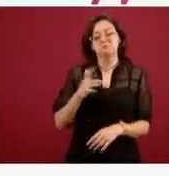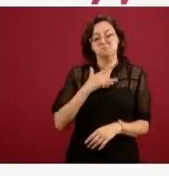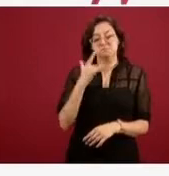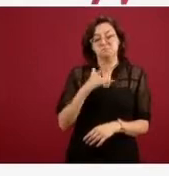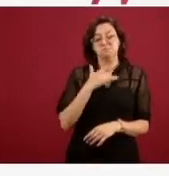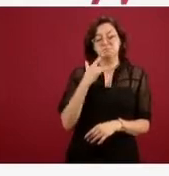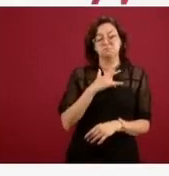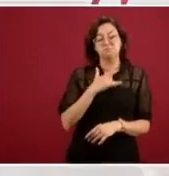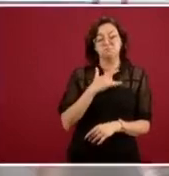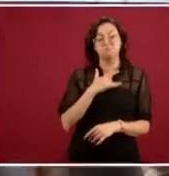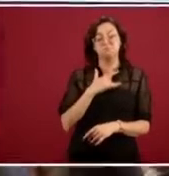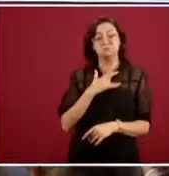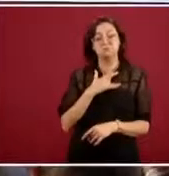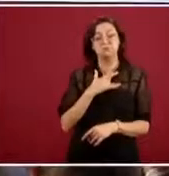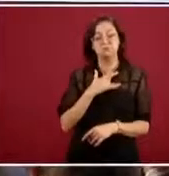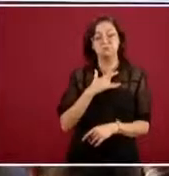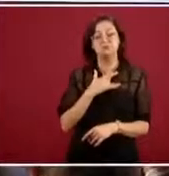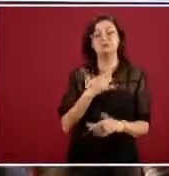una